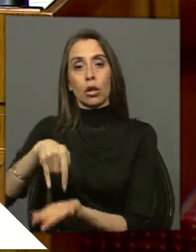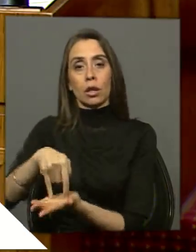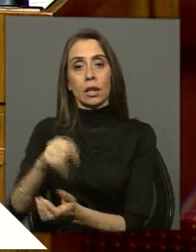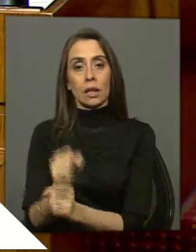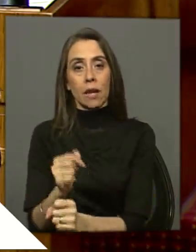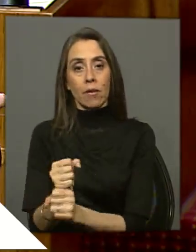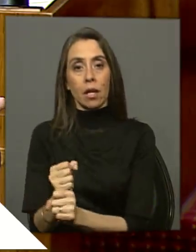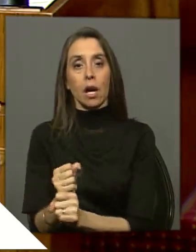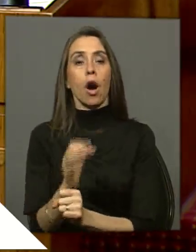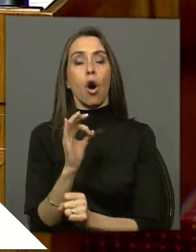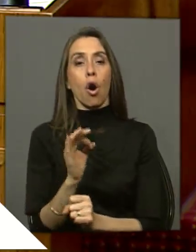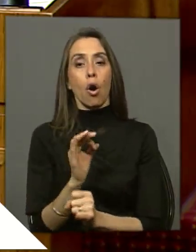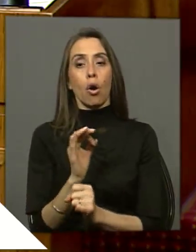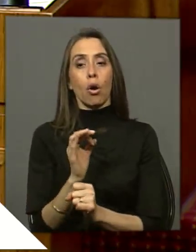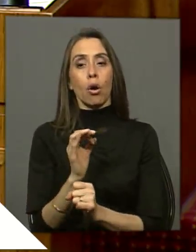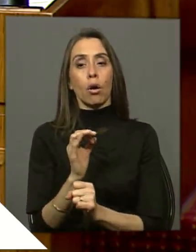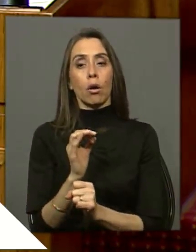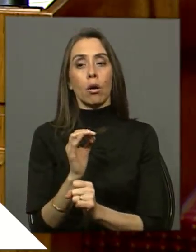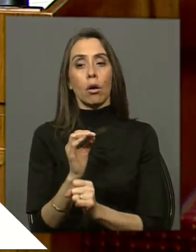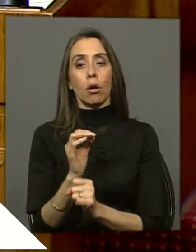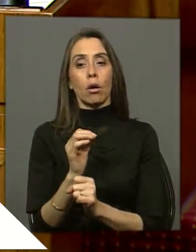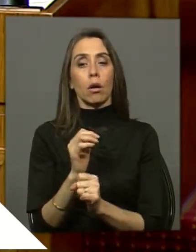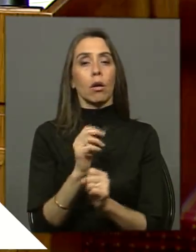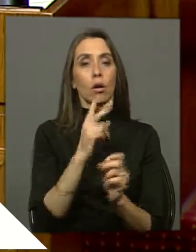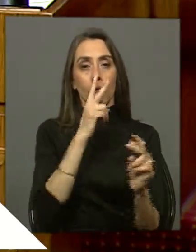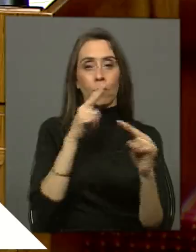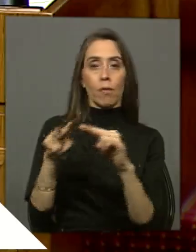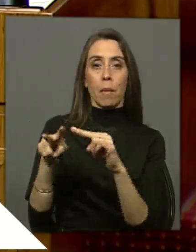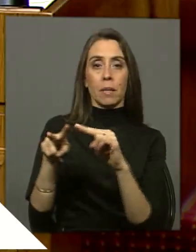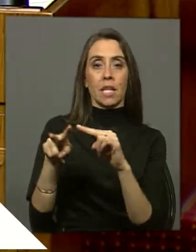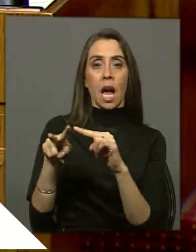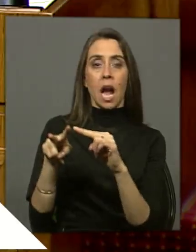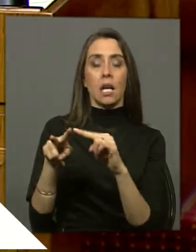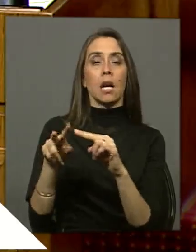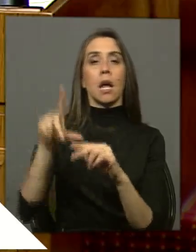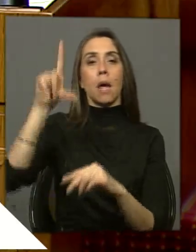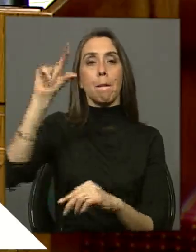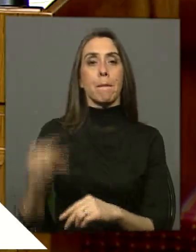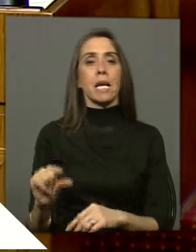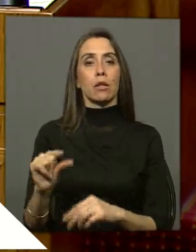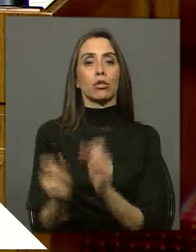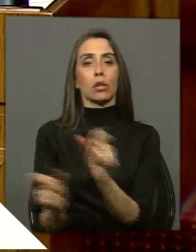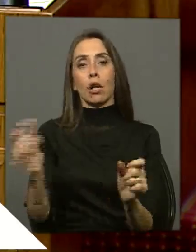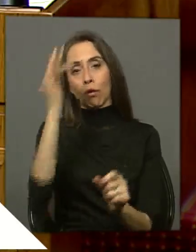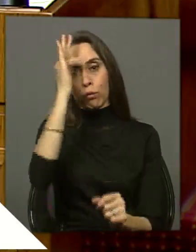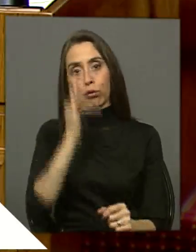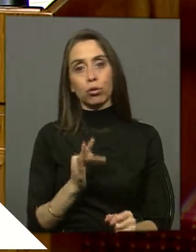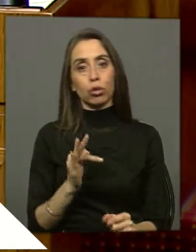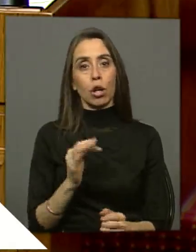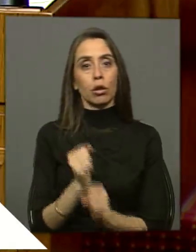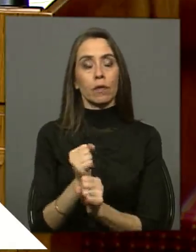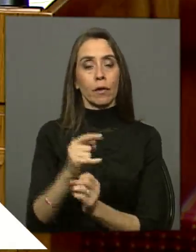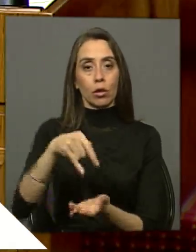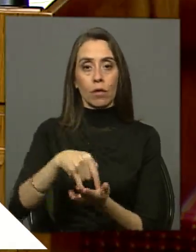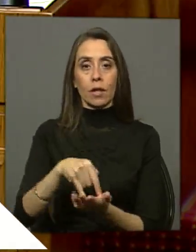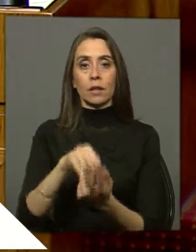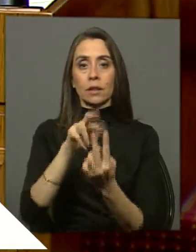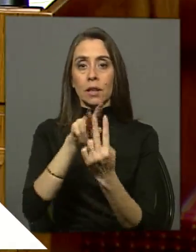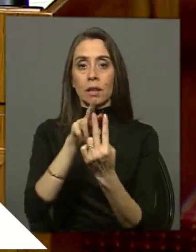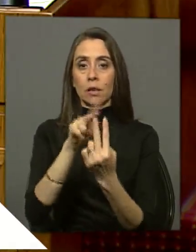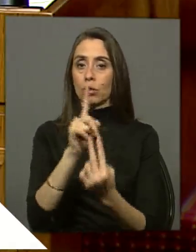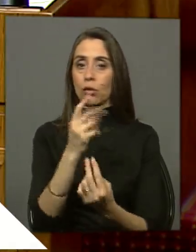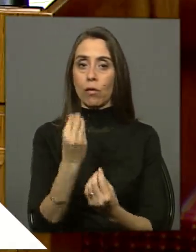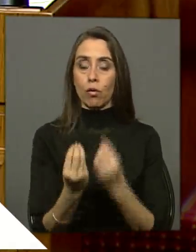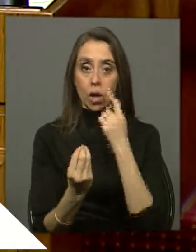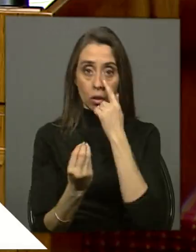se va a tener una mirada distinta en menos. Ninguna de las dos cosas, a mi parecer, es razonable